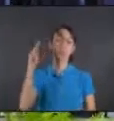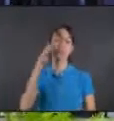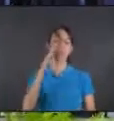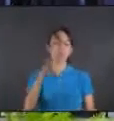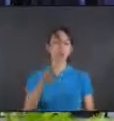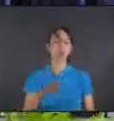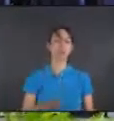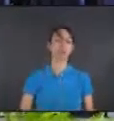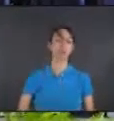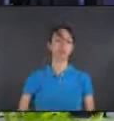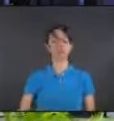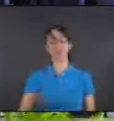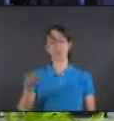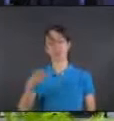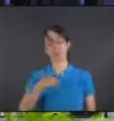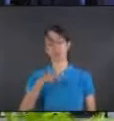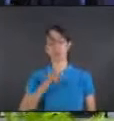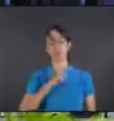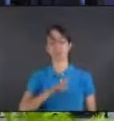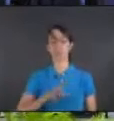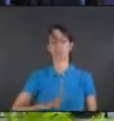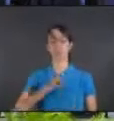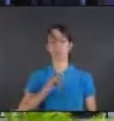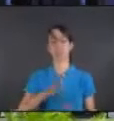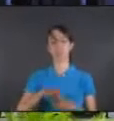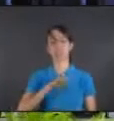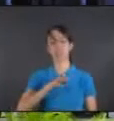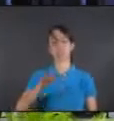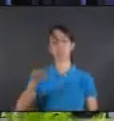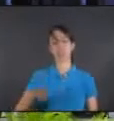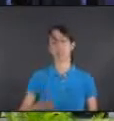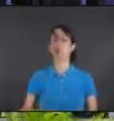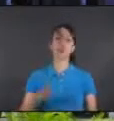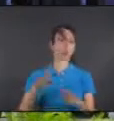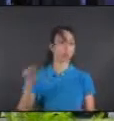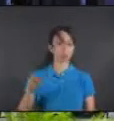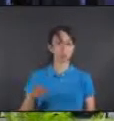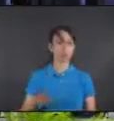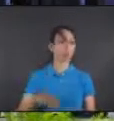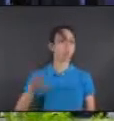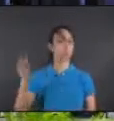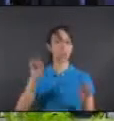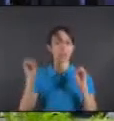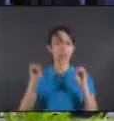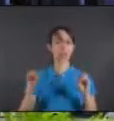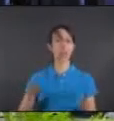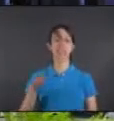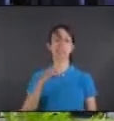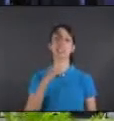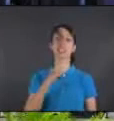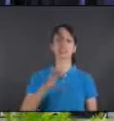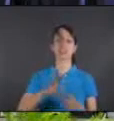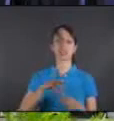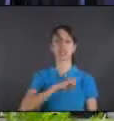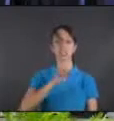La Biblia dice que nosotros debemos de purificarnos de toda inmundicia. La venida del Señor se